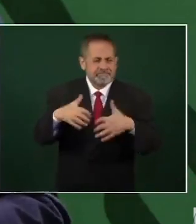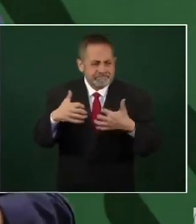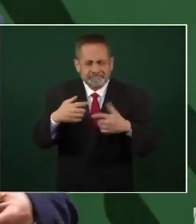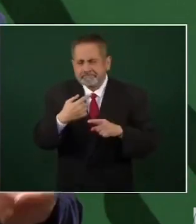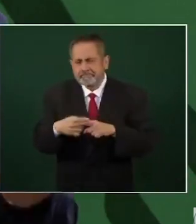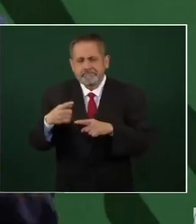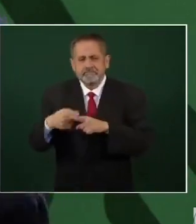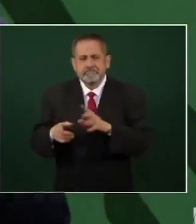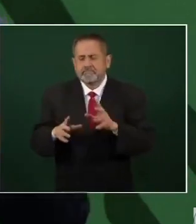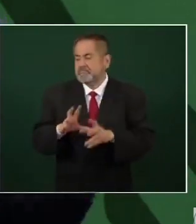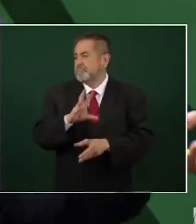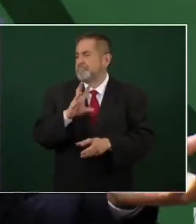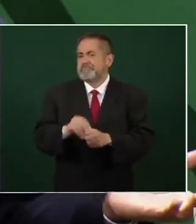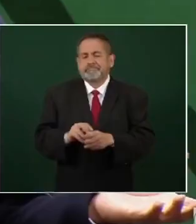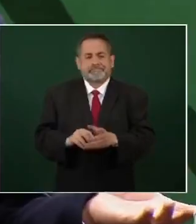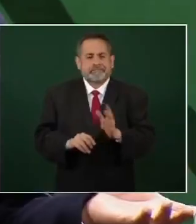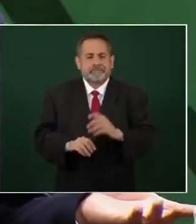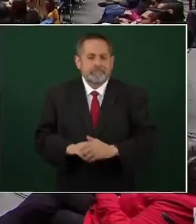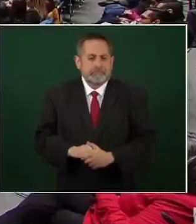eléctrica. Bueno,